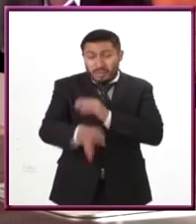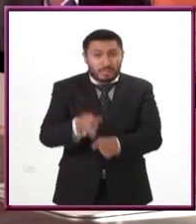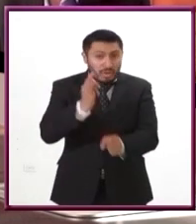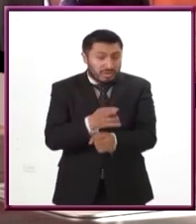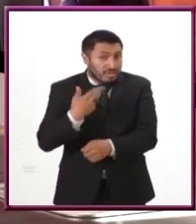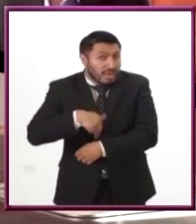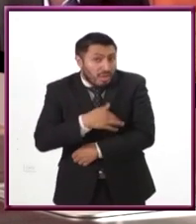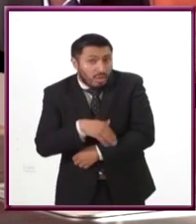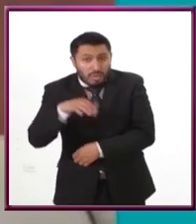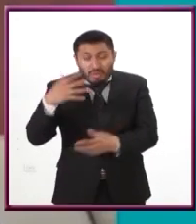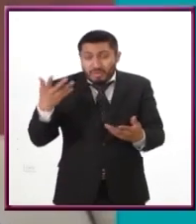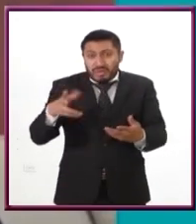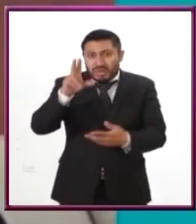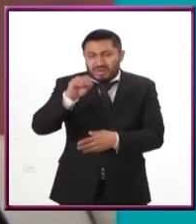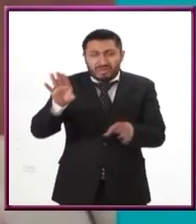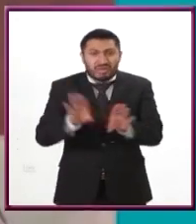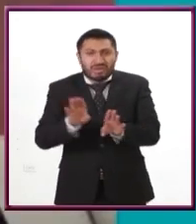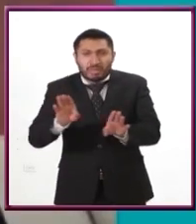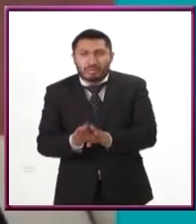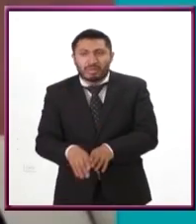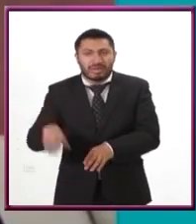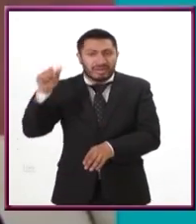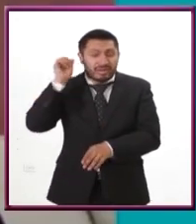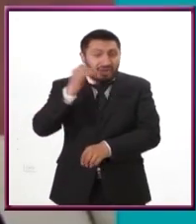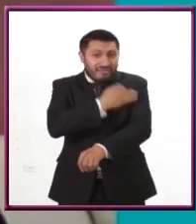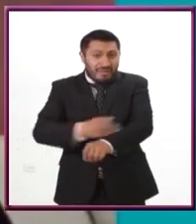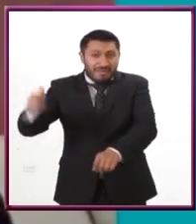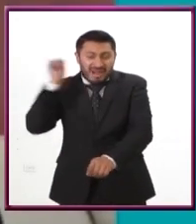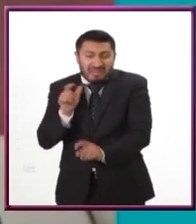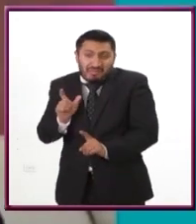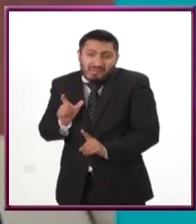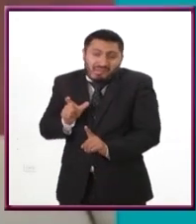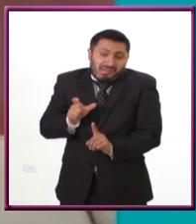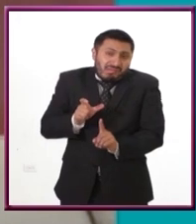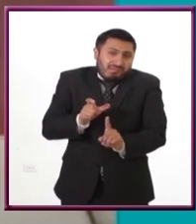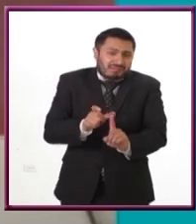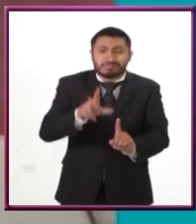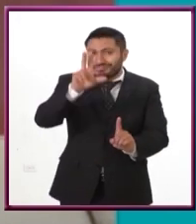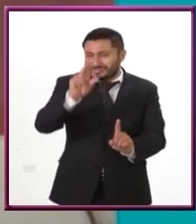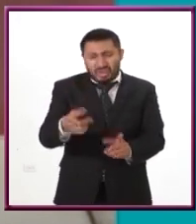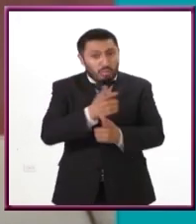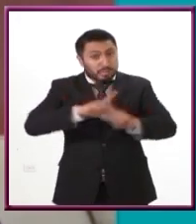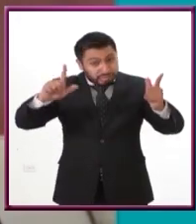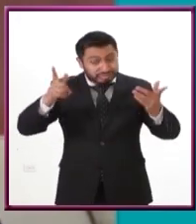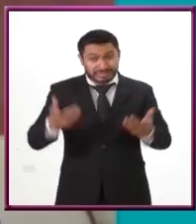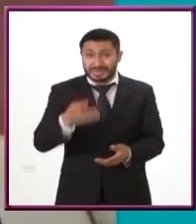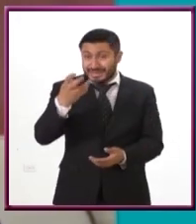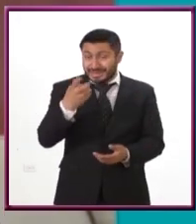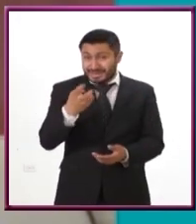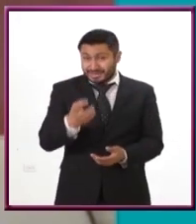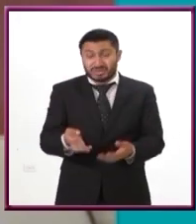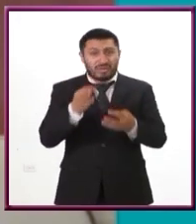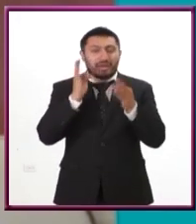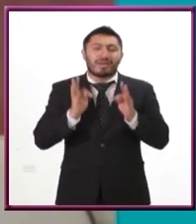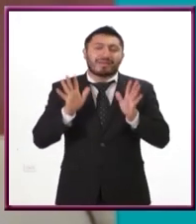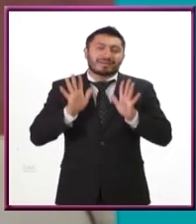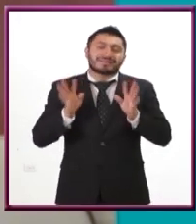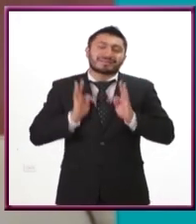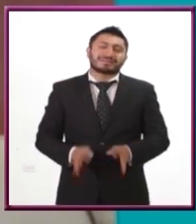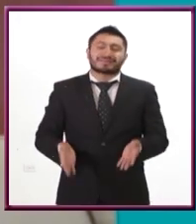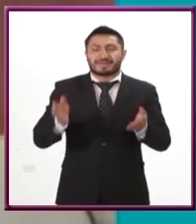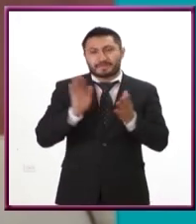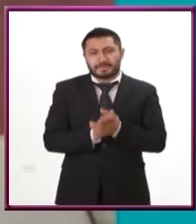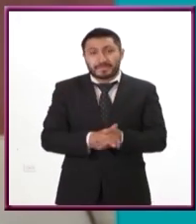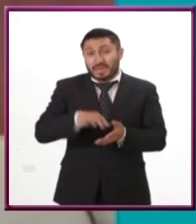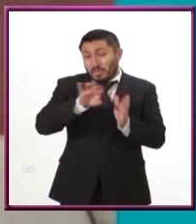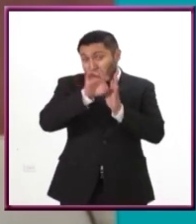jóvenes, en este caso nosotros, y que no seamos una carga tanto para los papás como para la familia. Y esto también es una tranquilidad para